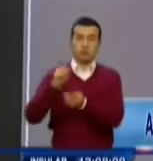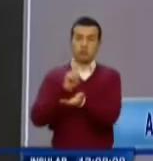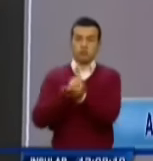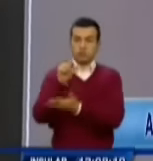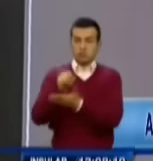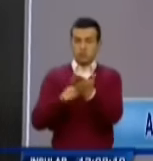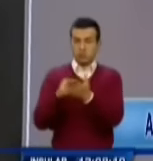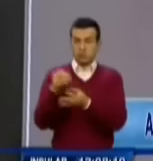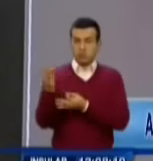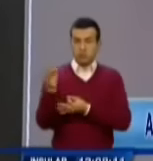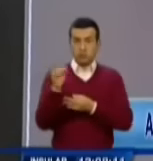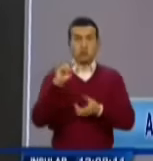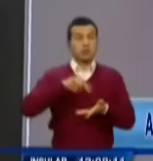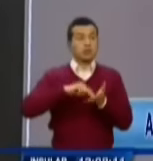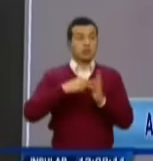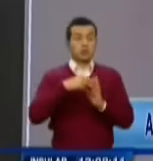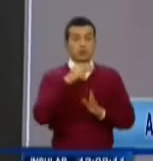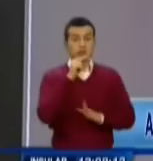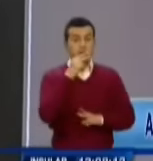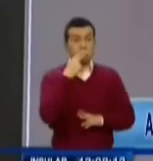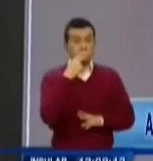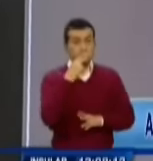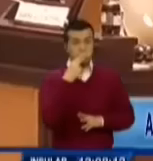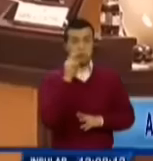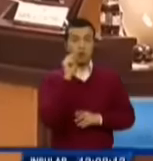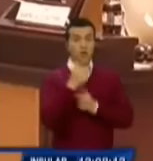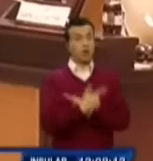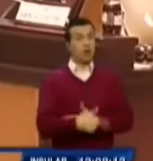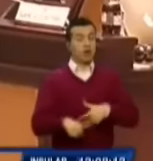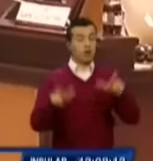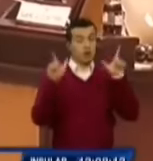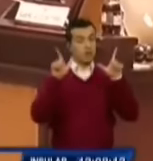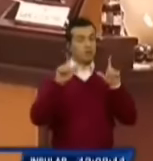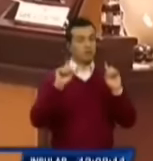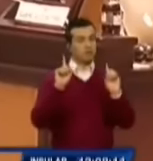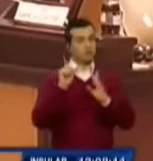camino para la legalización de la marihuana ni su libre cultivo. Alexis Moncayo, Ecuador TV.